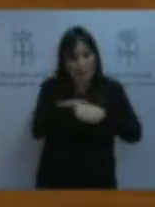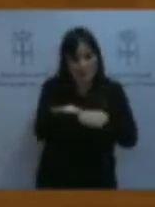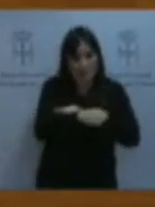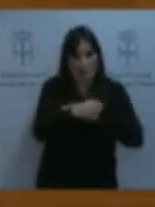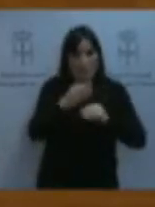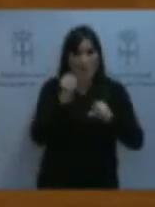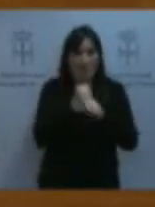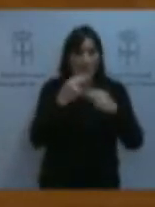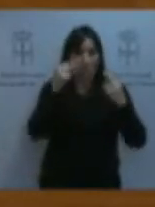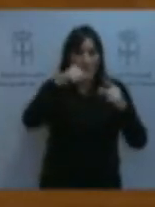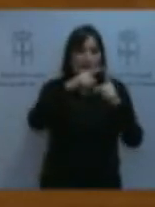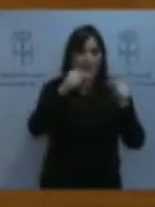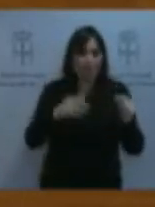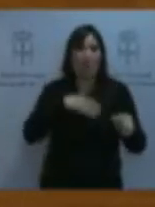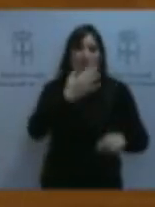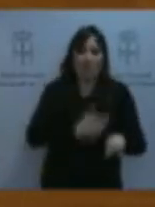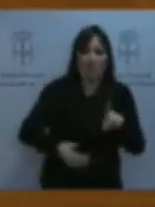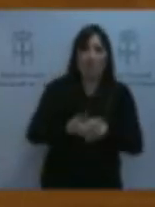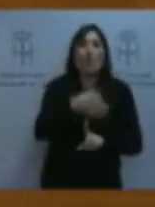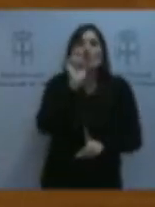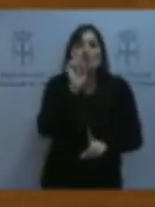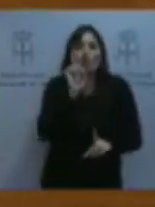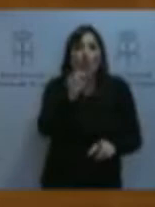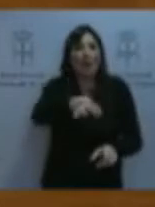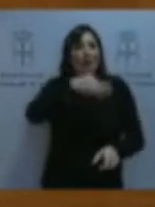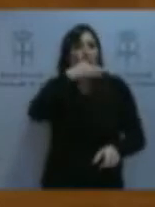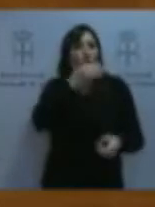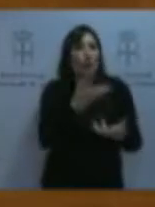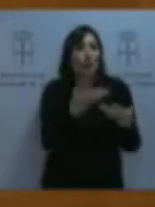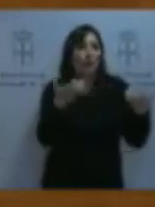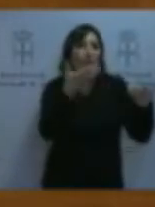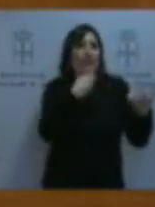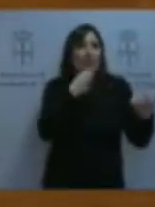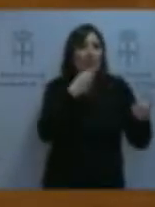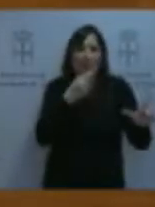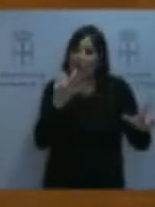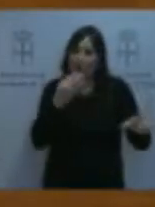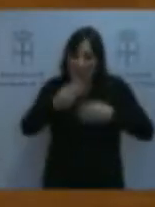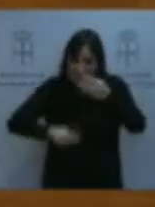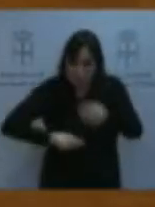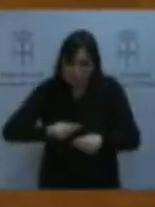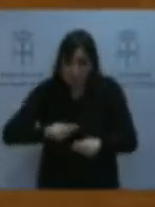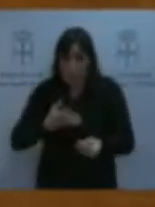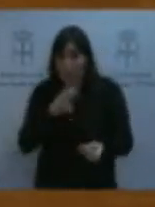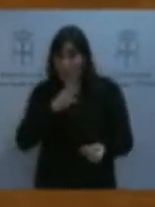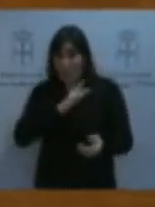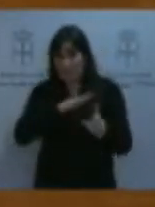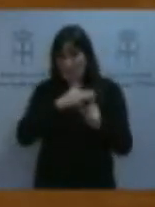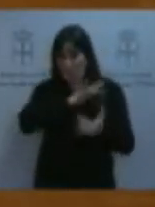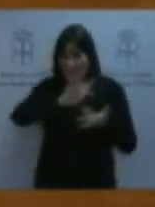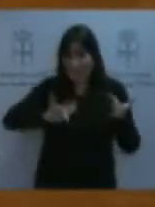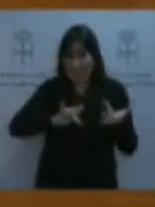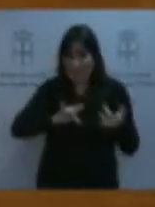limite a una mera declaración retórica. En una situación de crisis como la actual, estos procesos suponen una expectativa importante